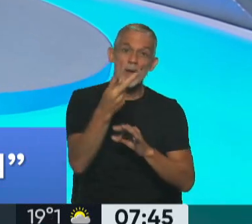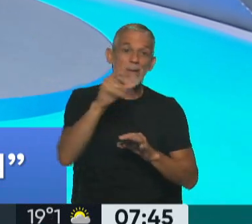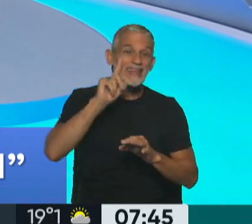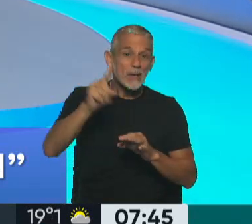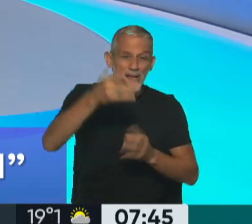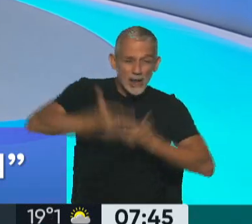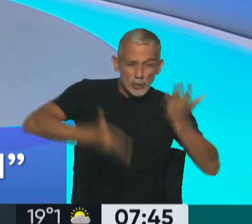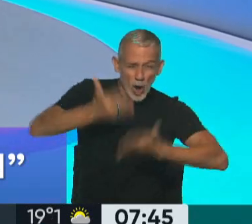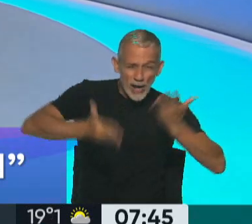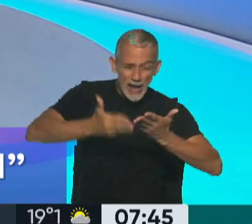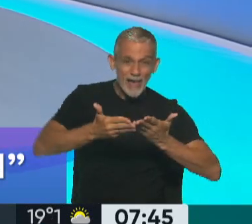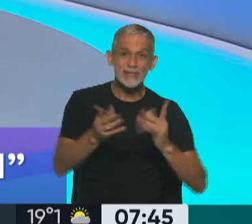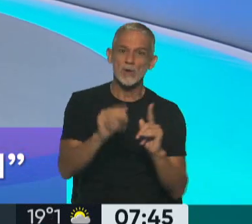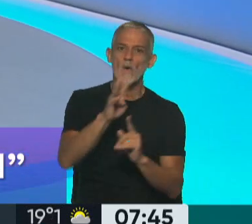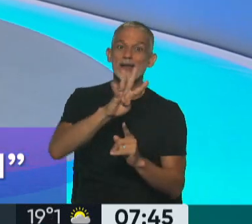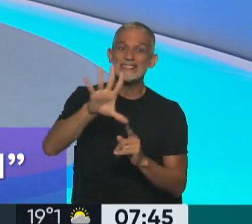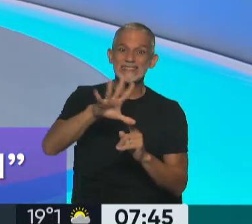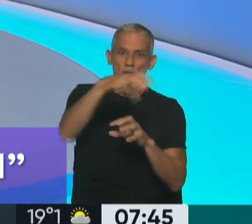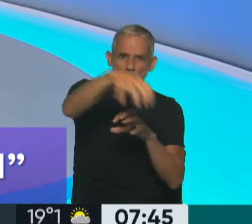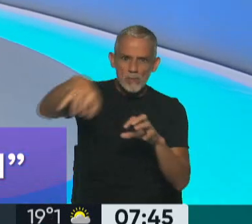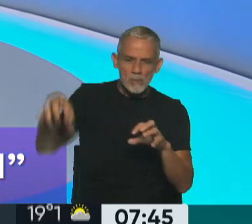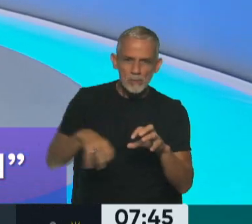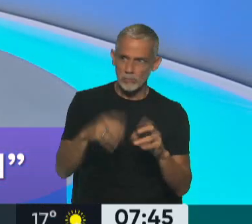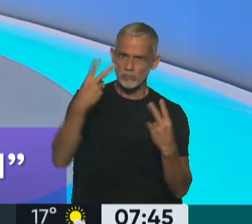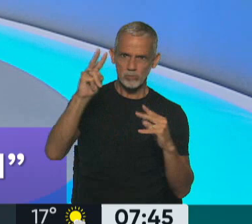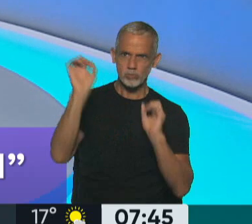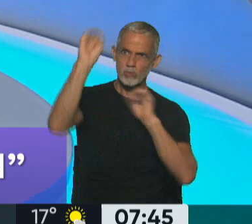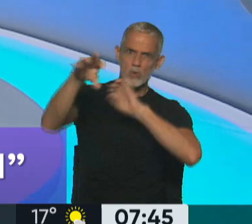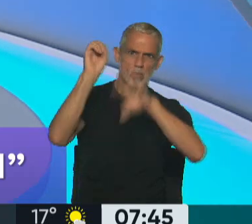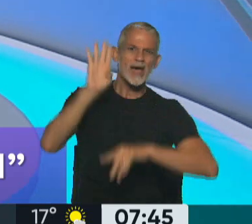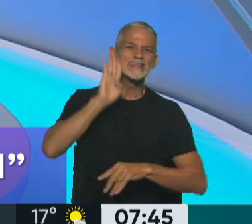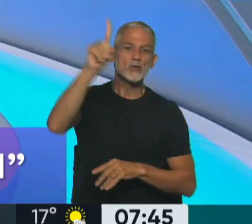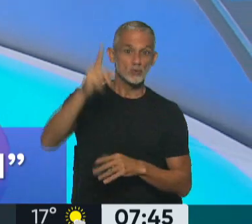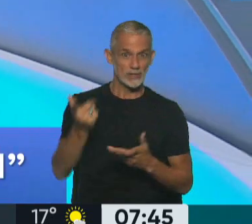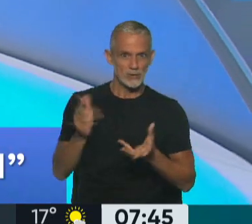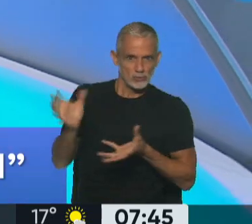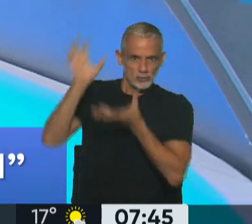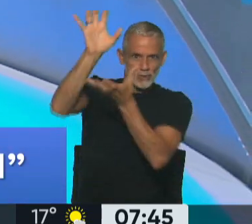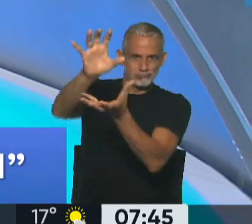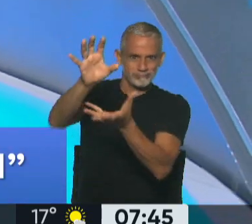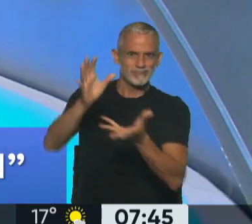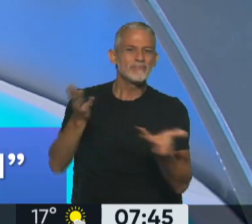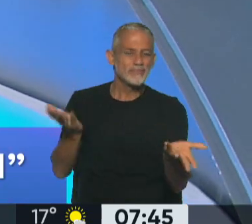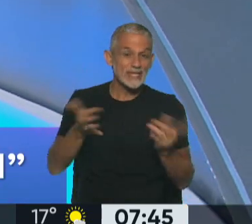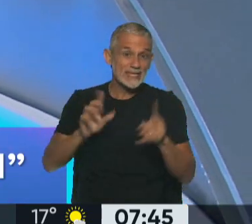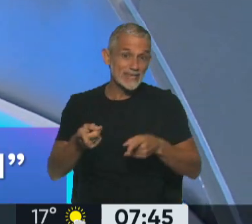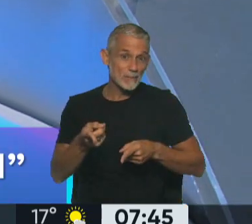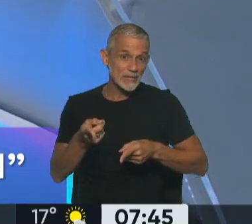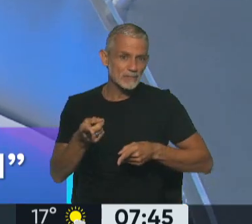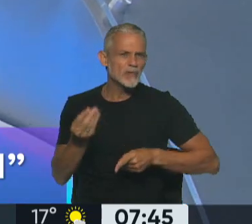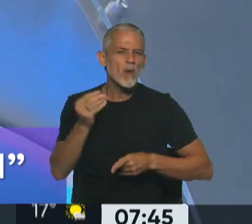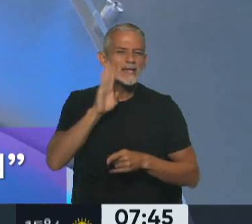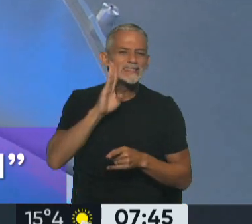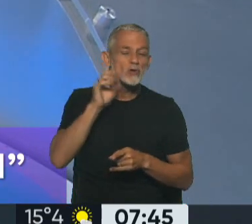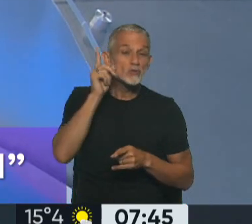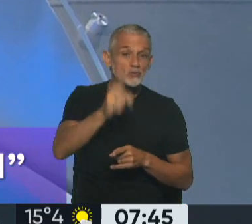toneladas 45 frigoríficos exportadores se favorecen con esta medida van a ir a Estados Unidos y podemos recordar también que Estados